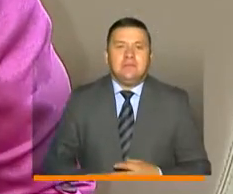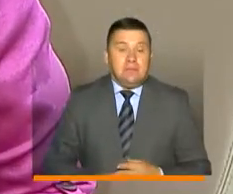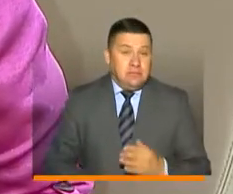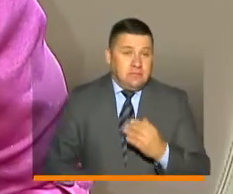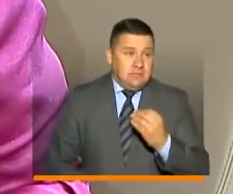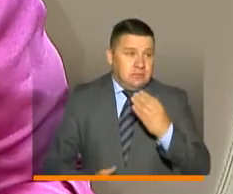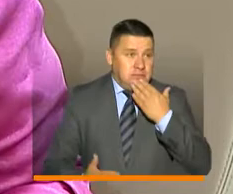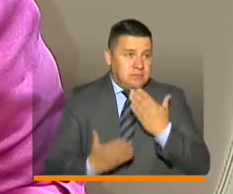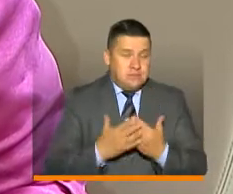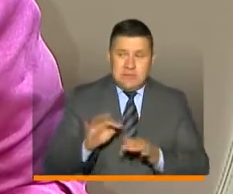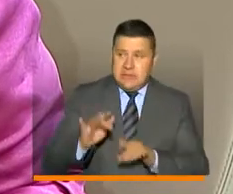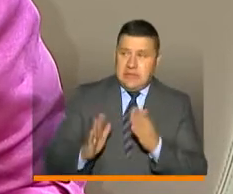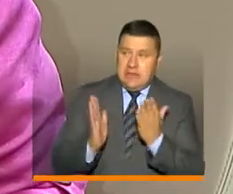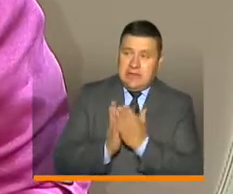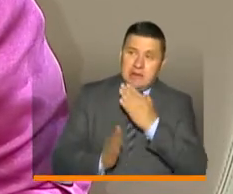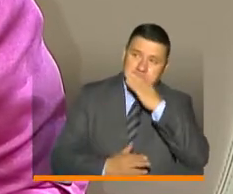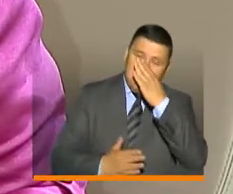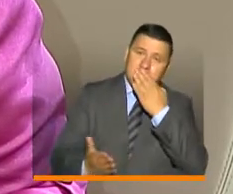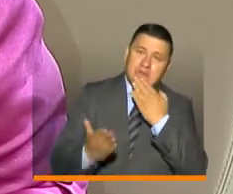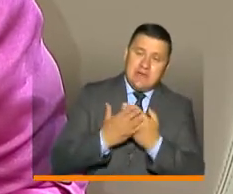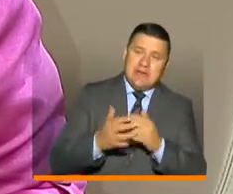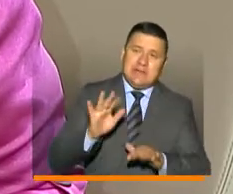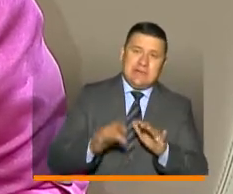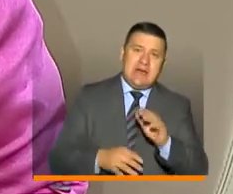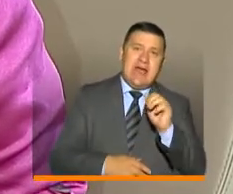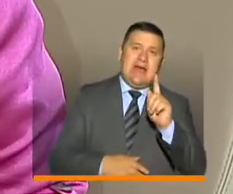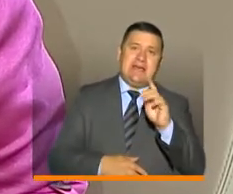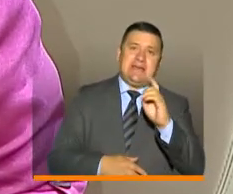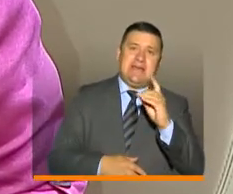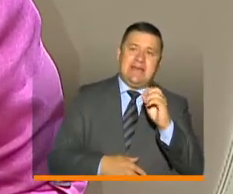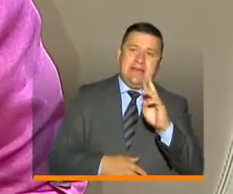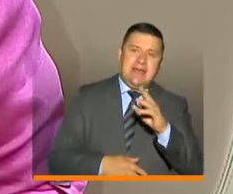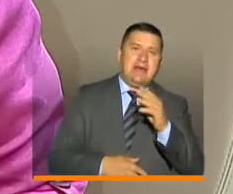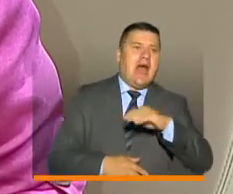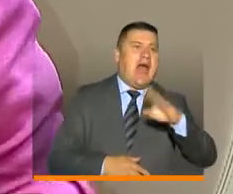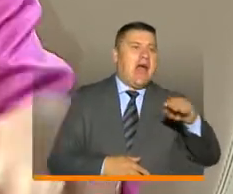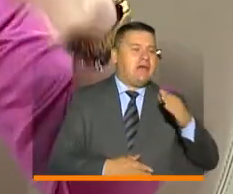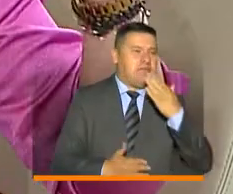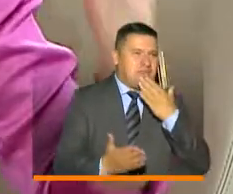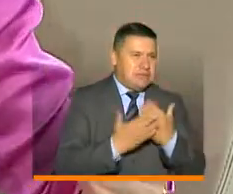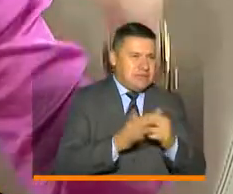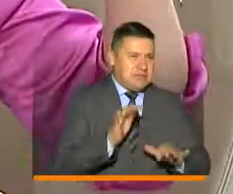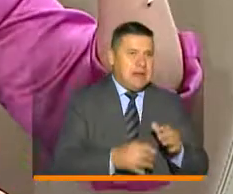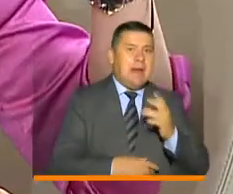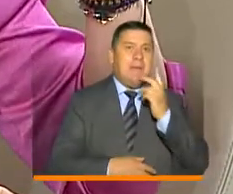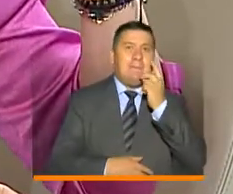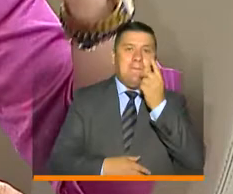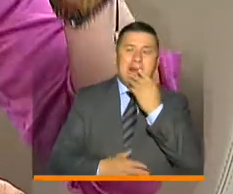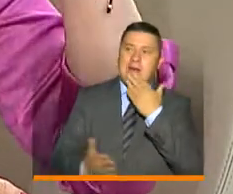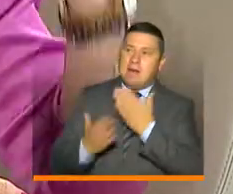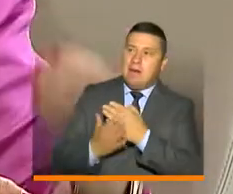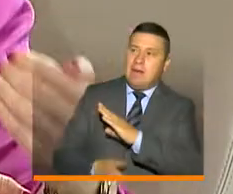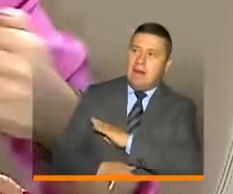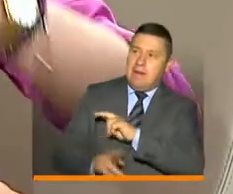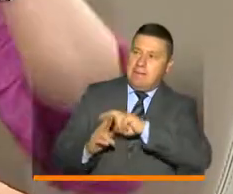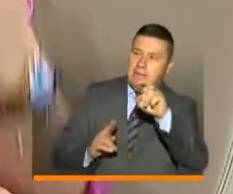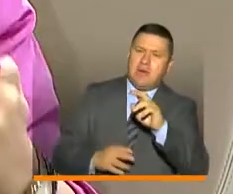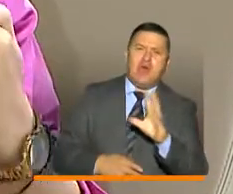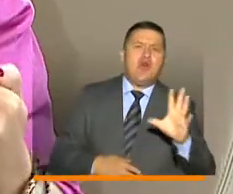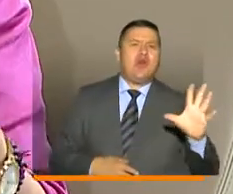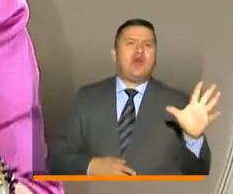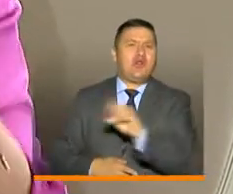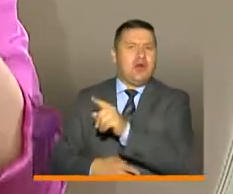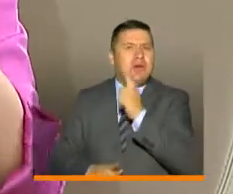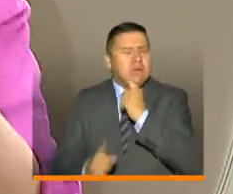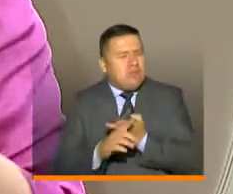Muchísimas gracias a la Secretaría de Medellín, a la Secretaria Alexandra, a la Secretaría de Antioquia, estaba también Pereira, el alcalde de Manizales, todos